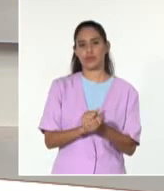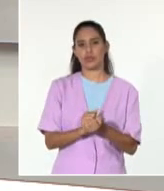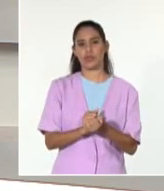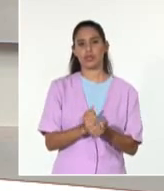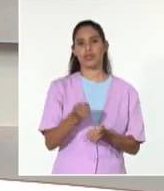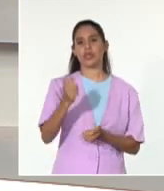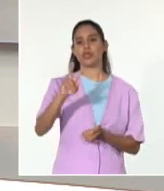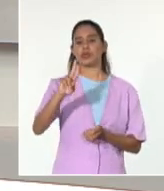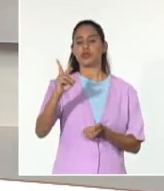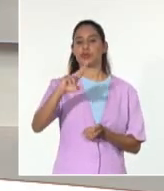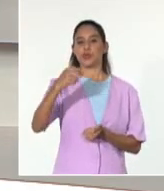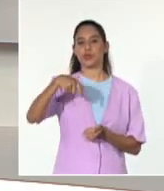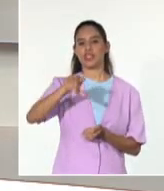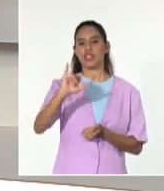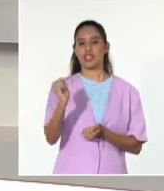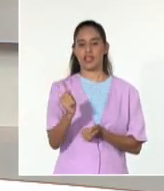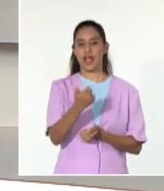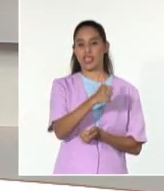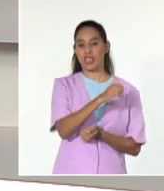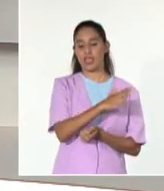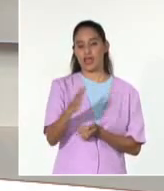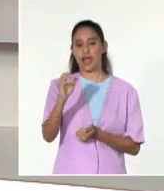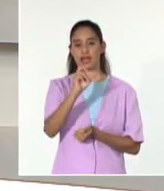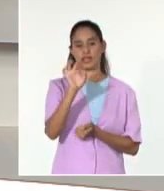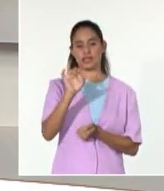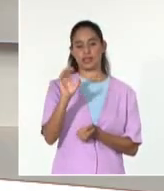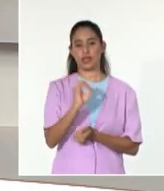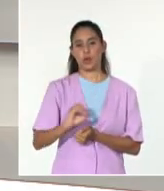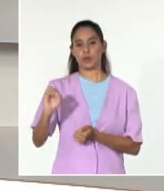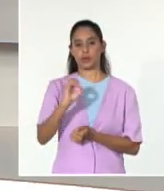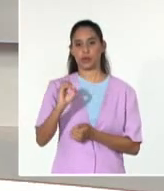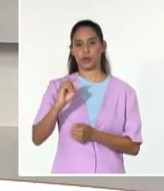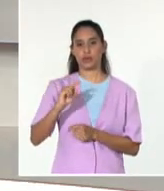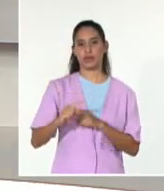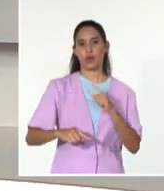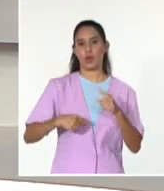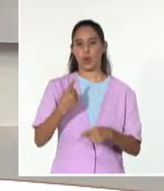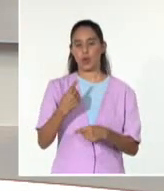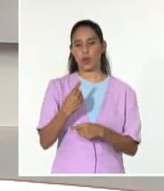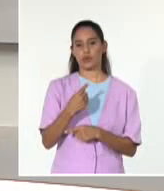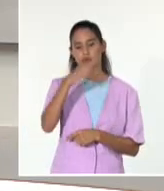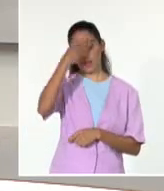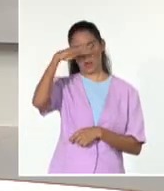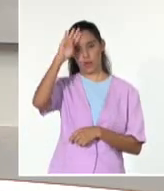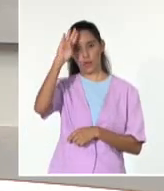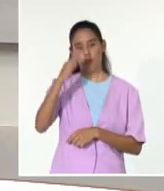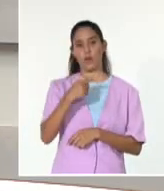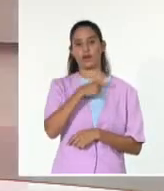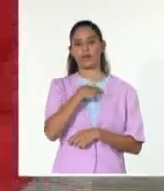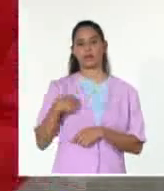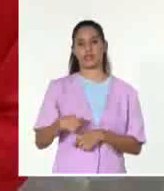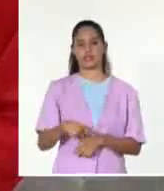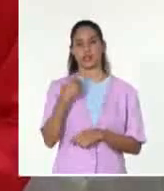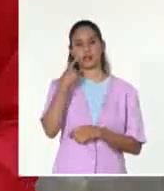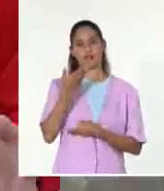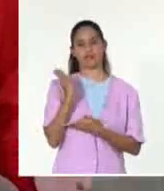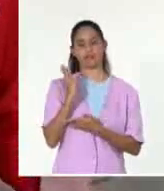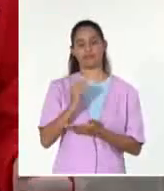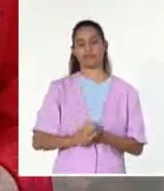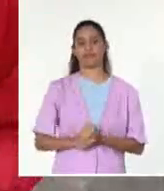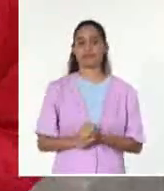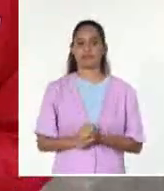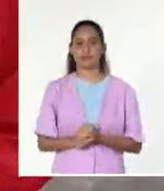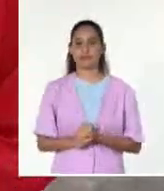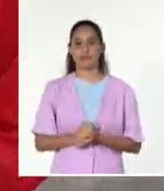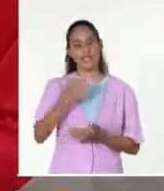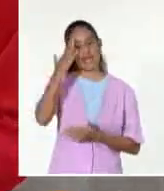10 al 15 de octubre. Cuba debutará ante China el propio día 10. Otros pormenores con Duanis. Saludos